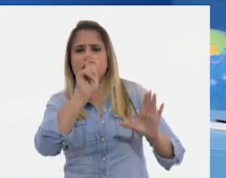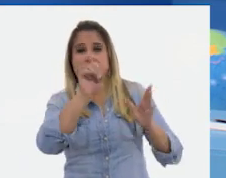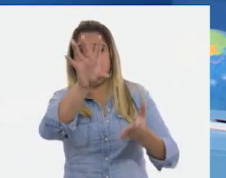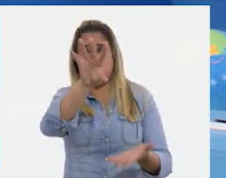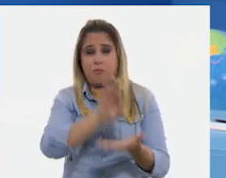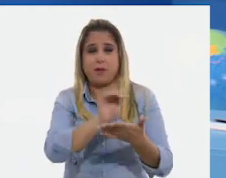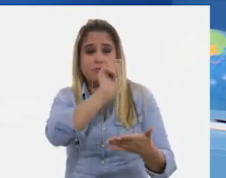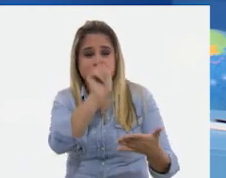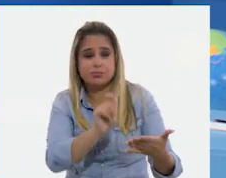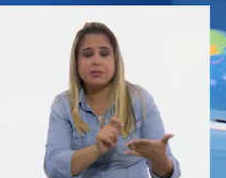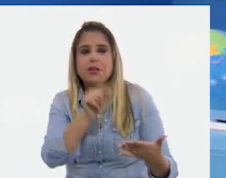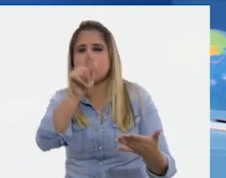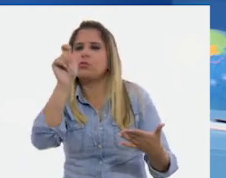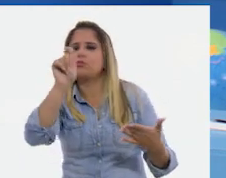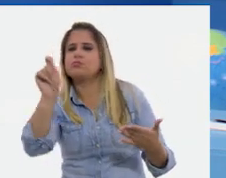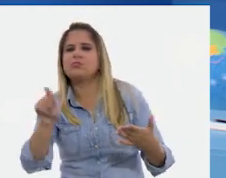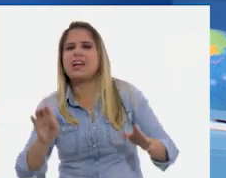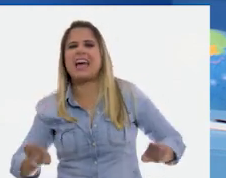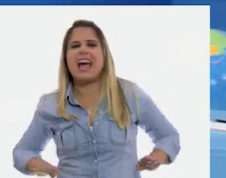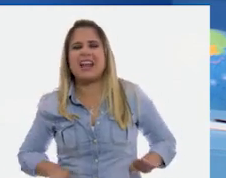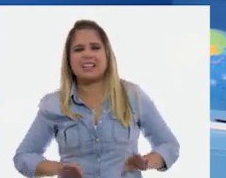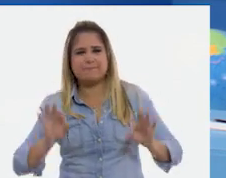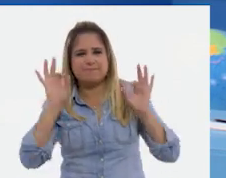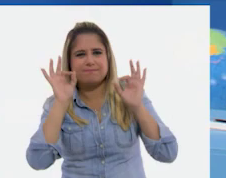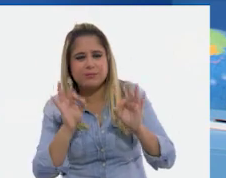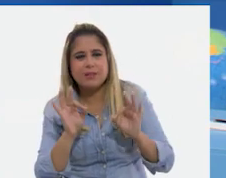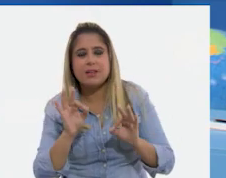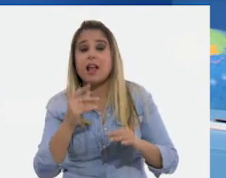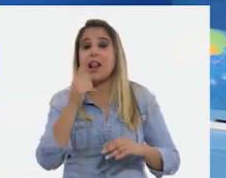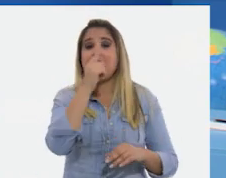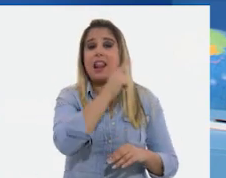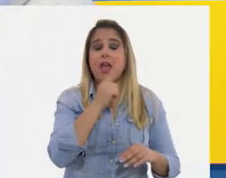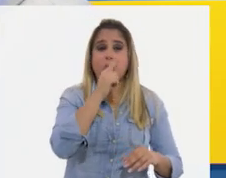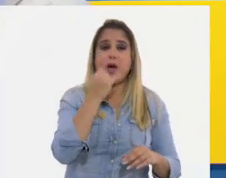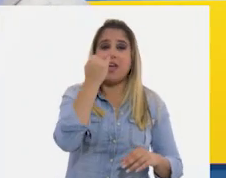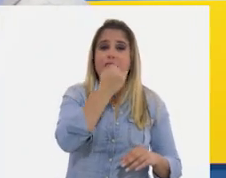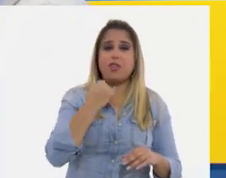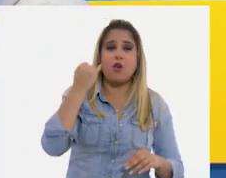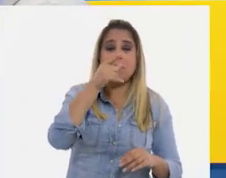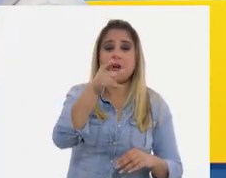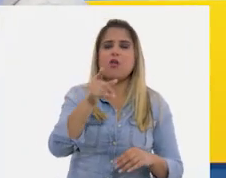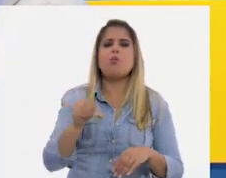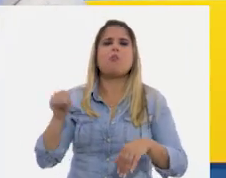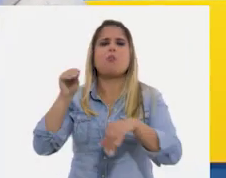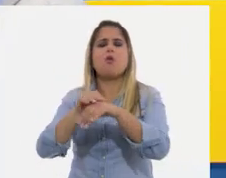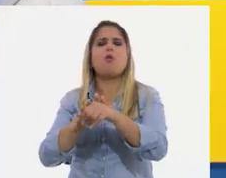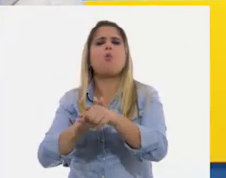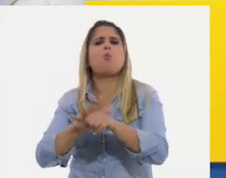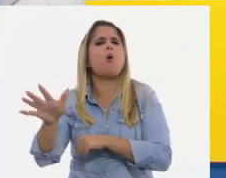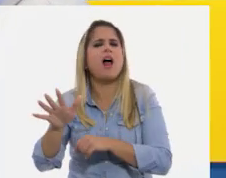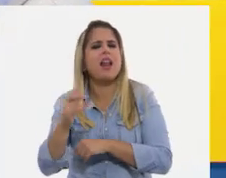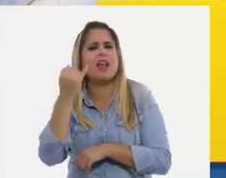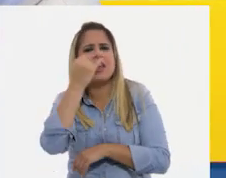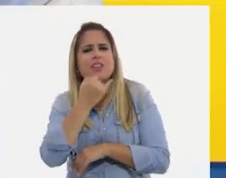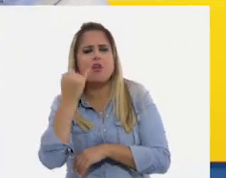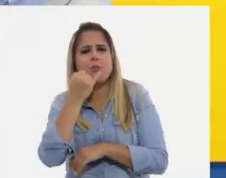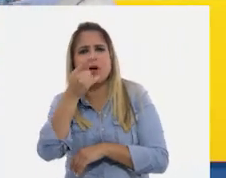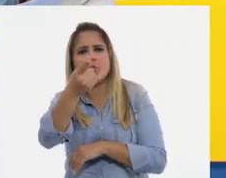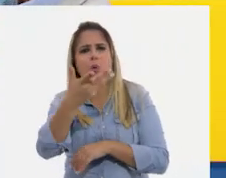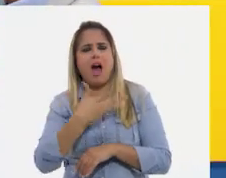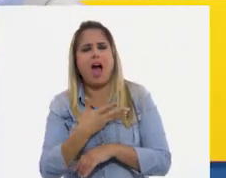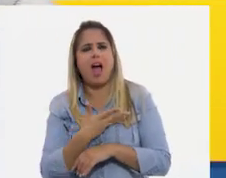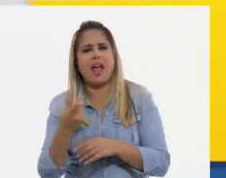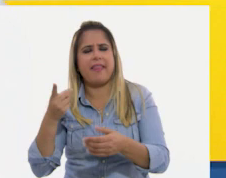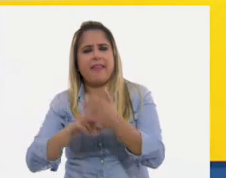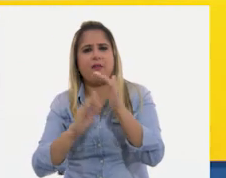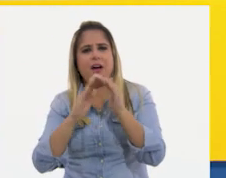más específico. Por ejemplo, en lengua o idioma pongan cuál o cuáles hablan.